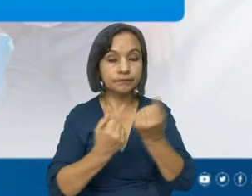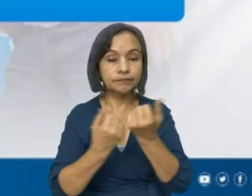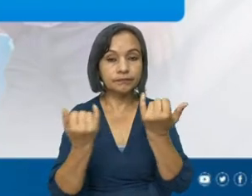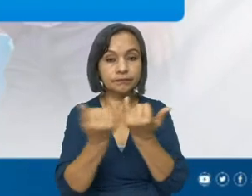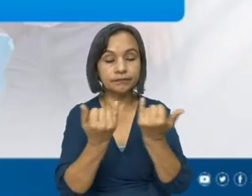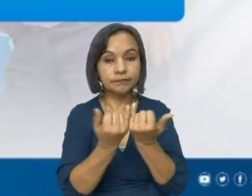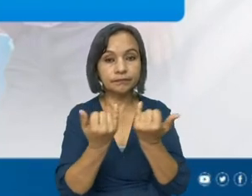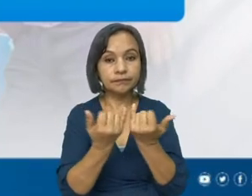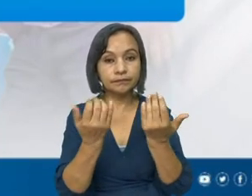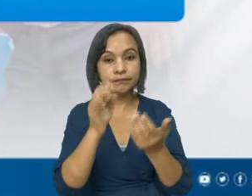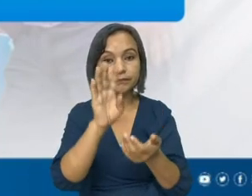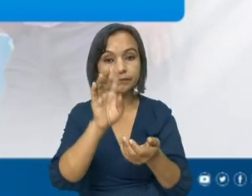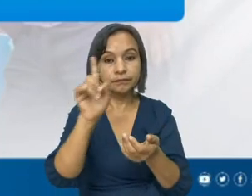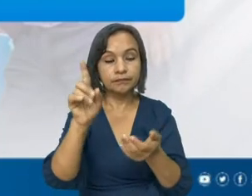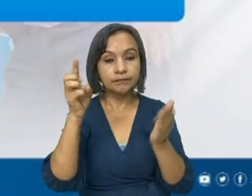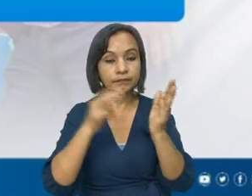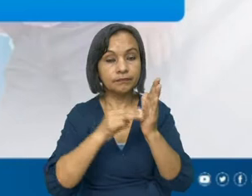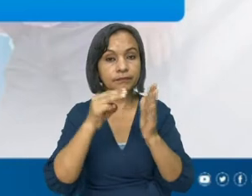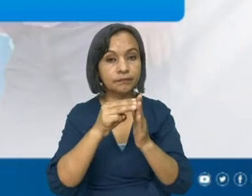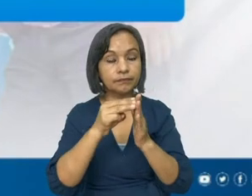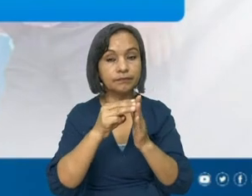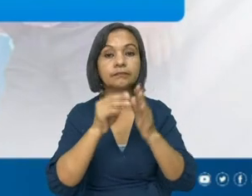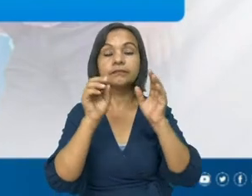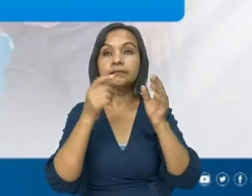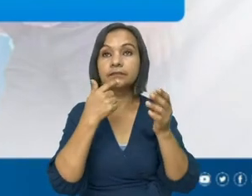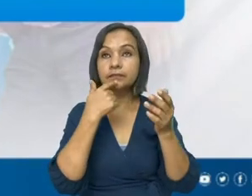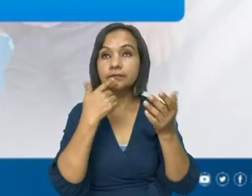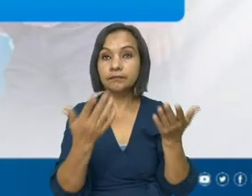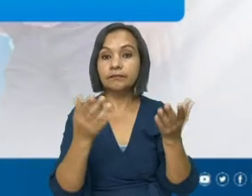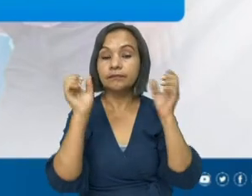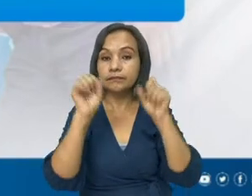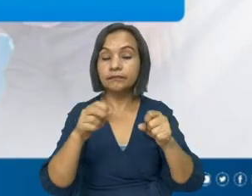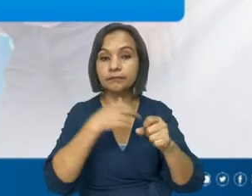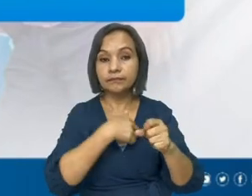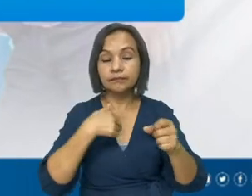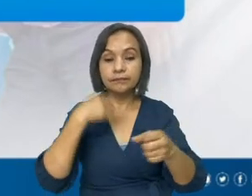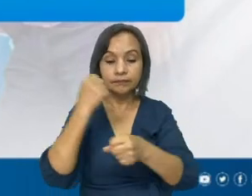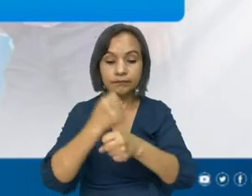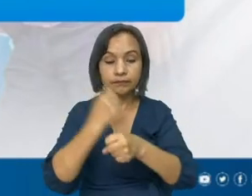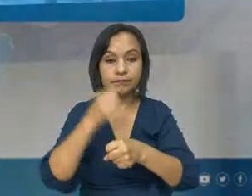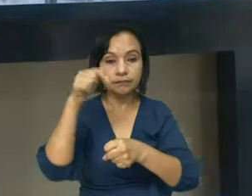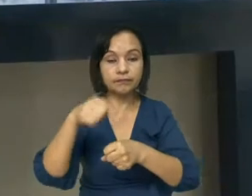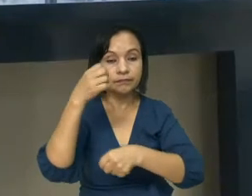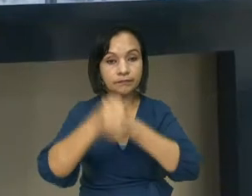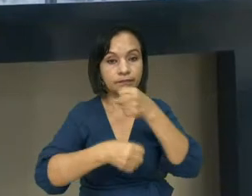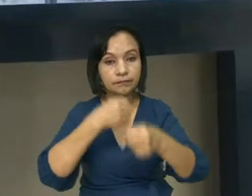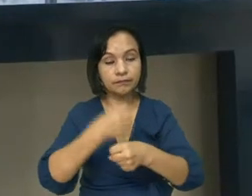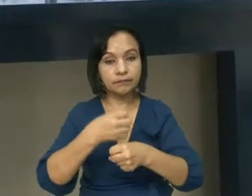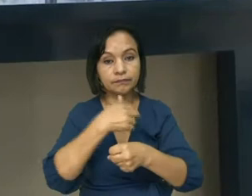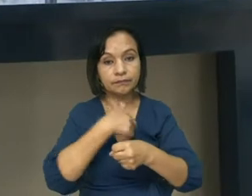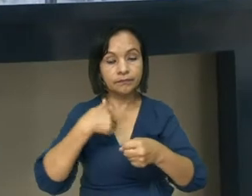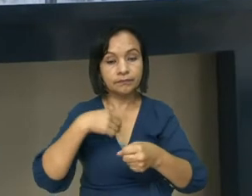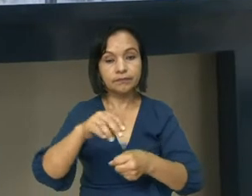además 41 millones adicionales a eso para ya la ejecución, porque este año nosotros estamos preparando una cartera